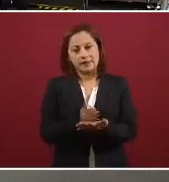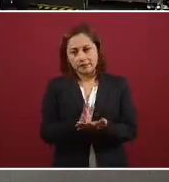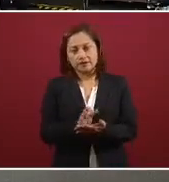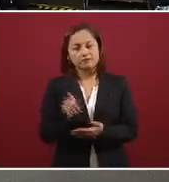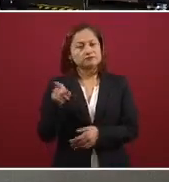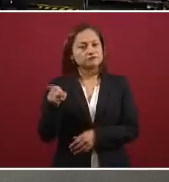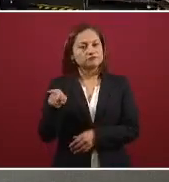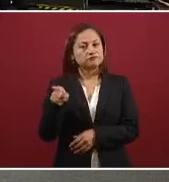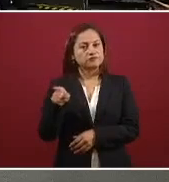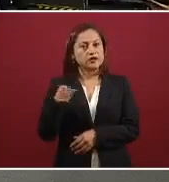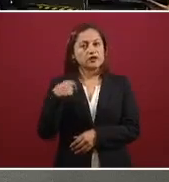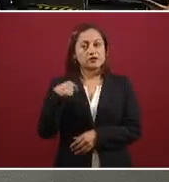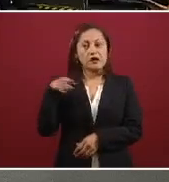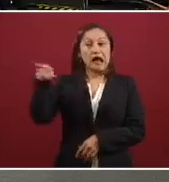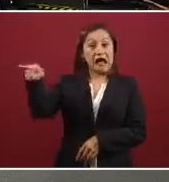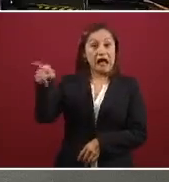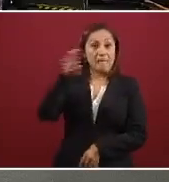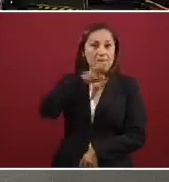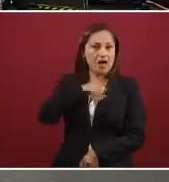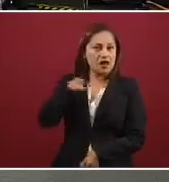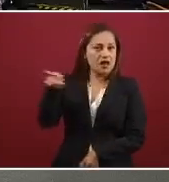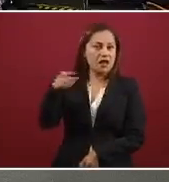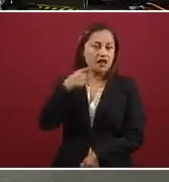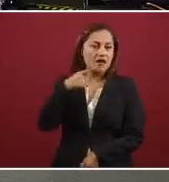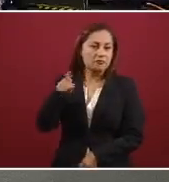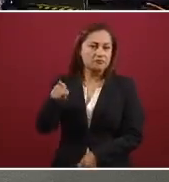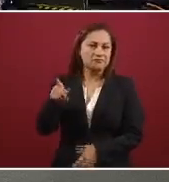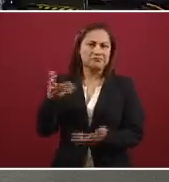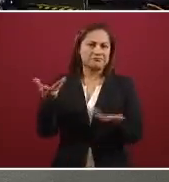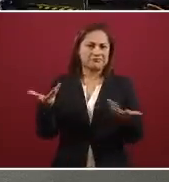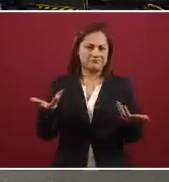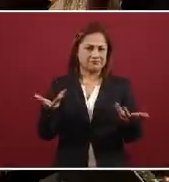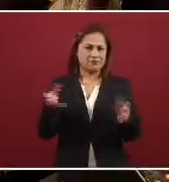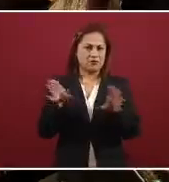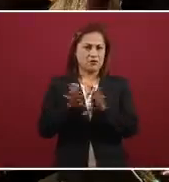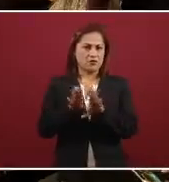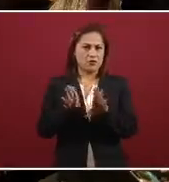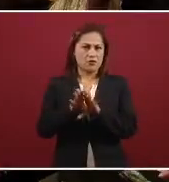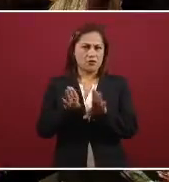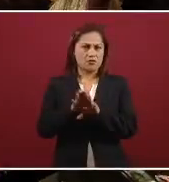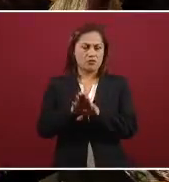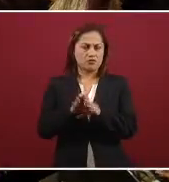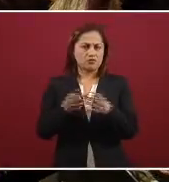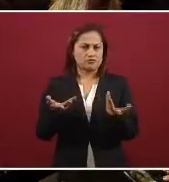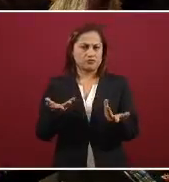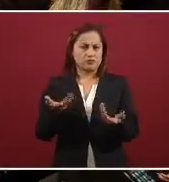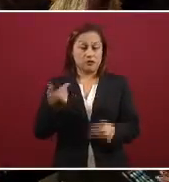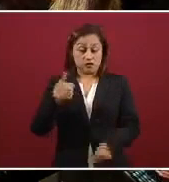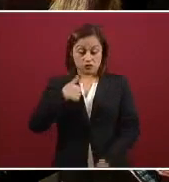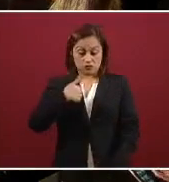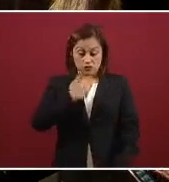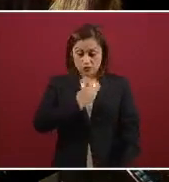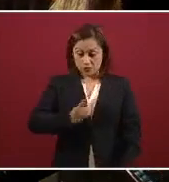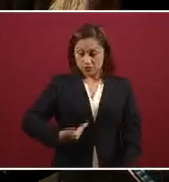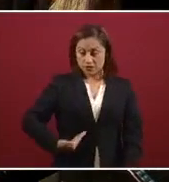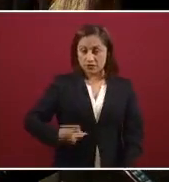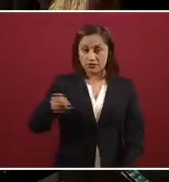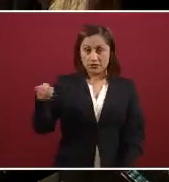acusar por acusar, menos el titular del Ejecutivo, menos el presidente.